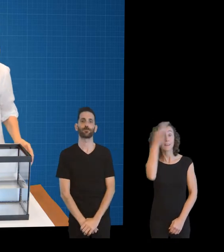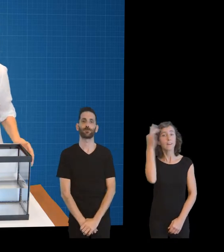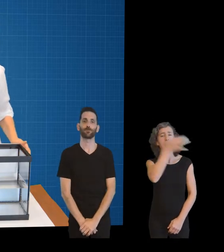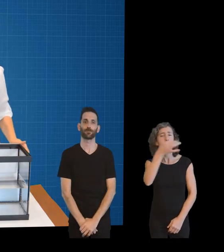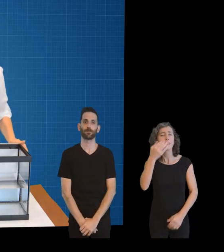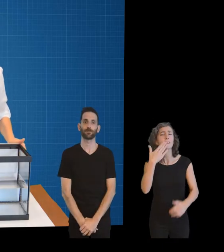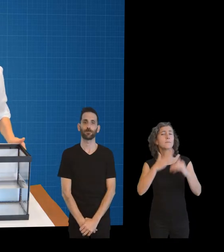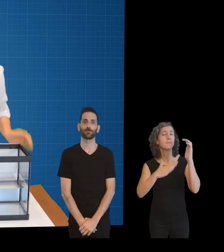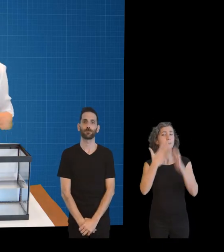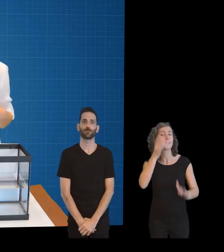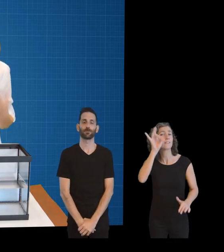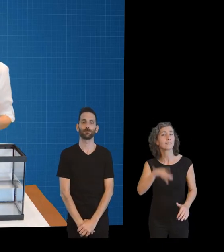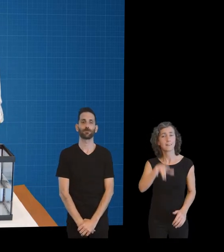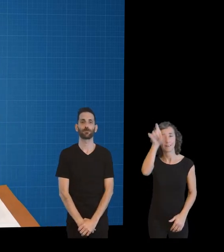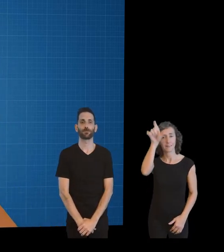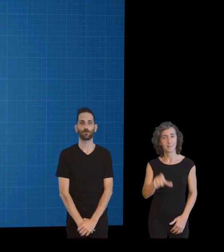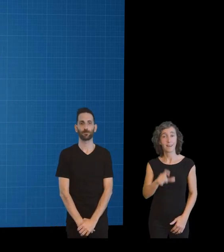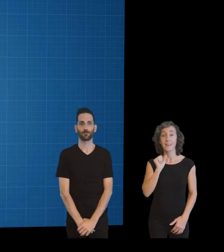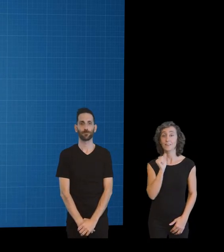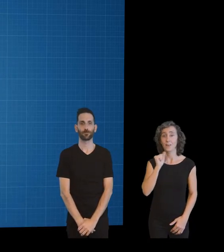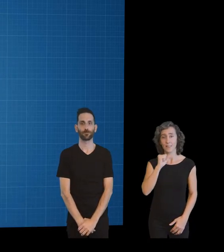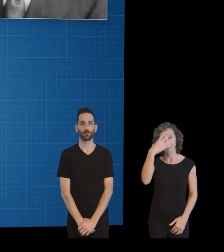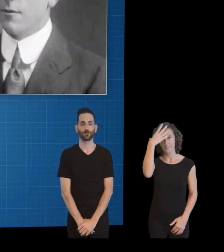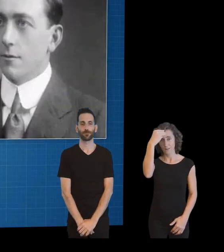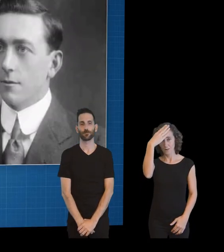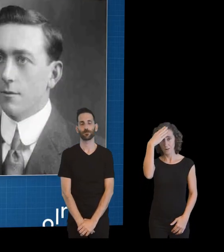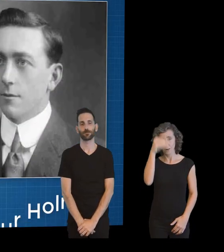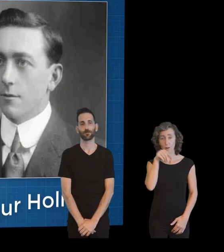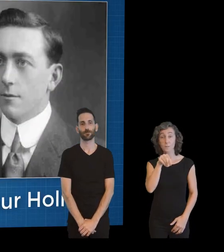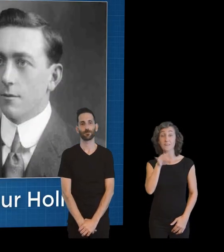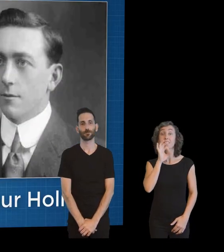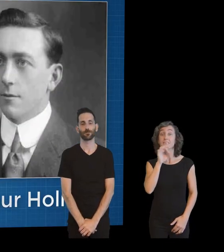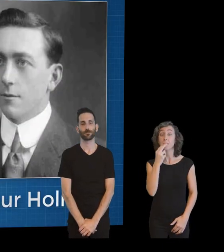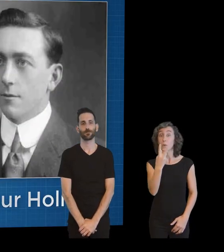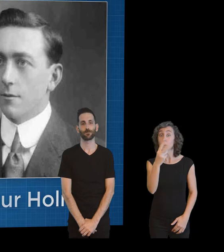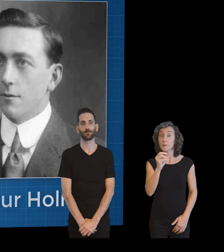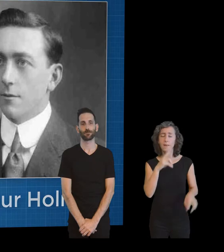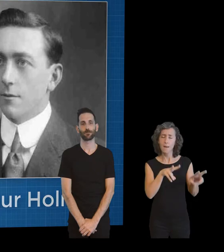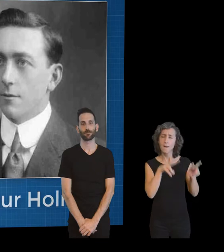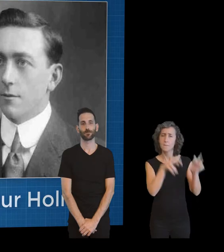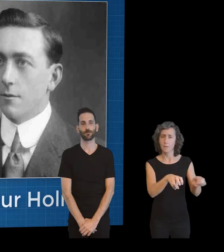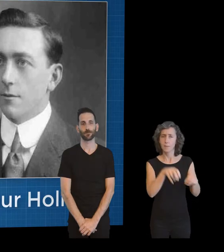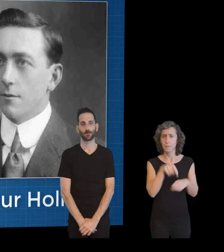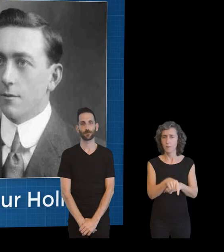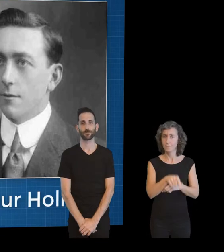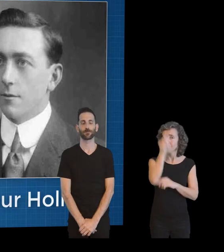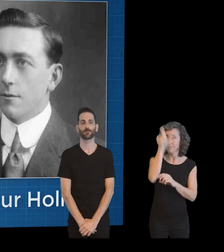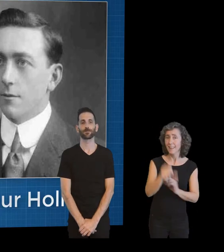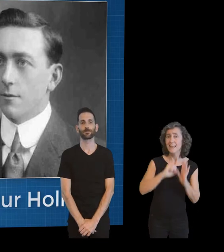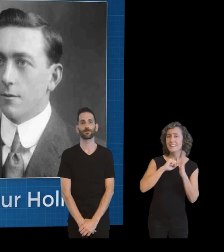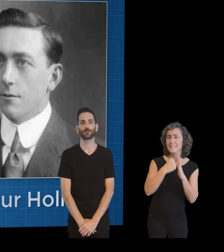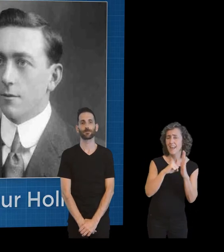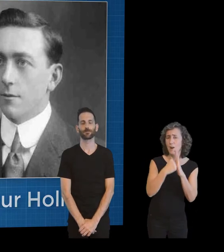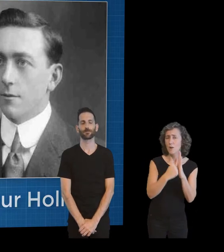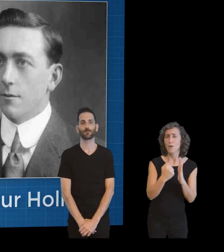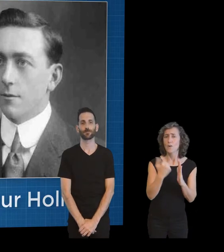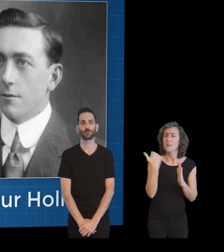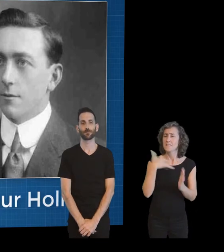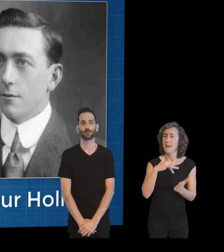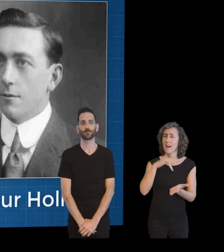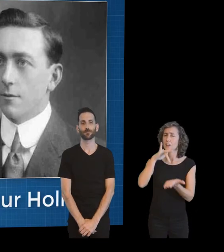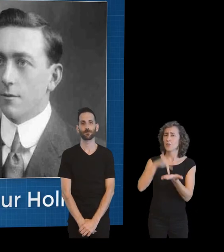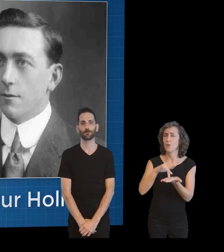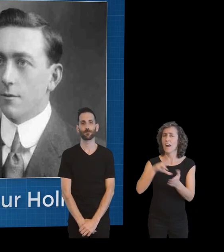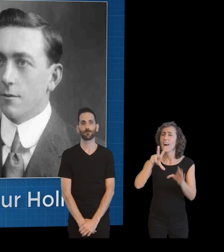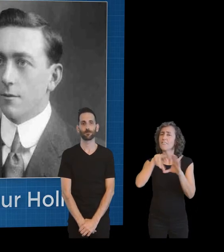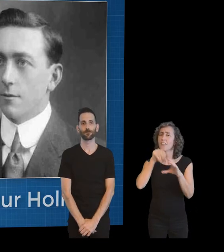primera teoría correcta, defender una o escocés Arthur Holmes a principios del século XX. Sobre este xeólogo, xa